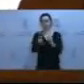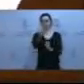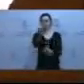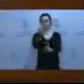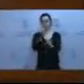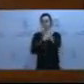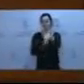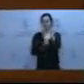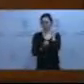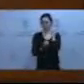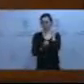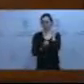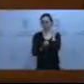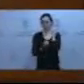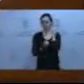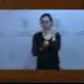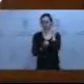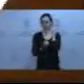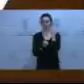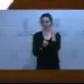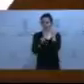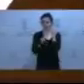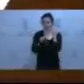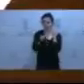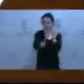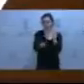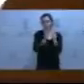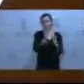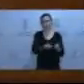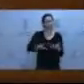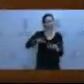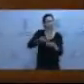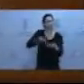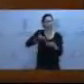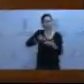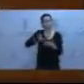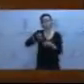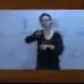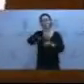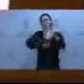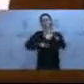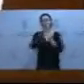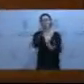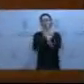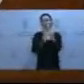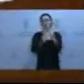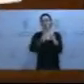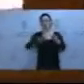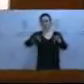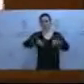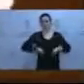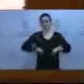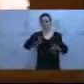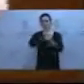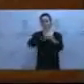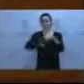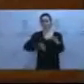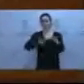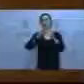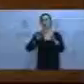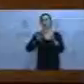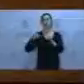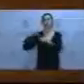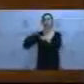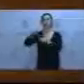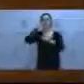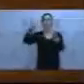recesión y, desde luego, luego de grandes dificultades económicas. Voy a omitir la lectura de a quién heredamos y por qué nos